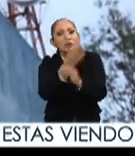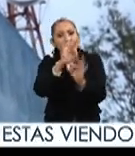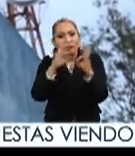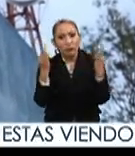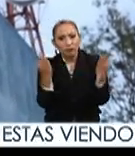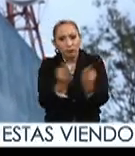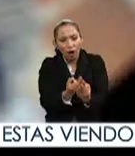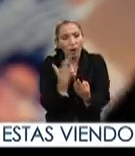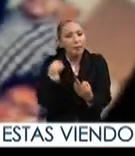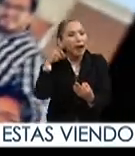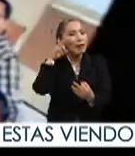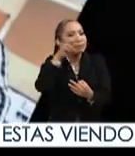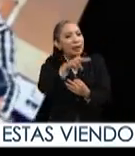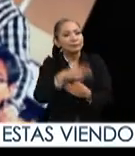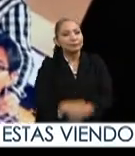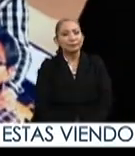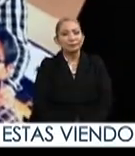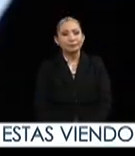esquemas audiovisuales.